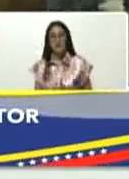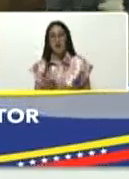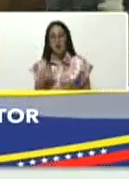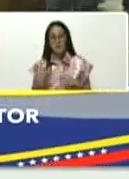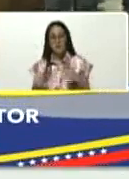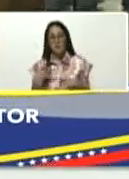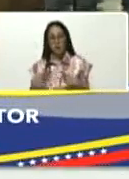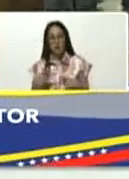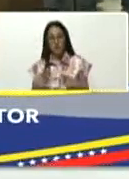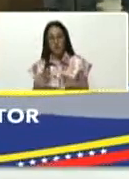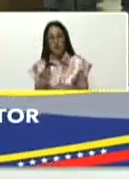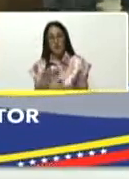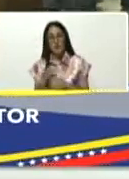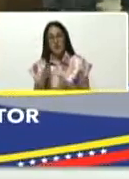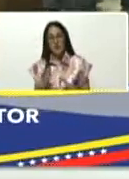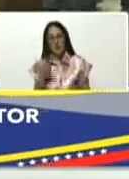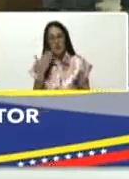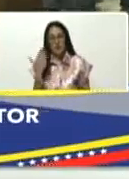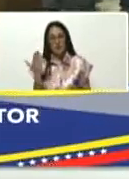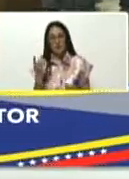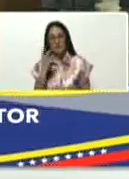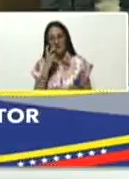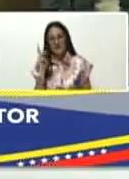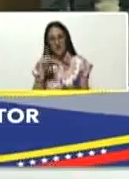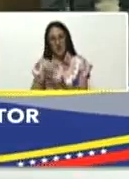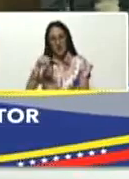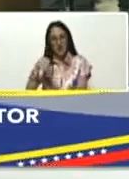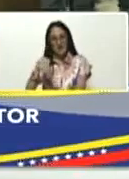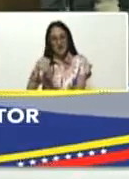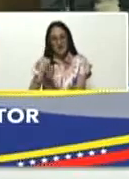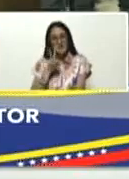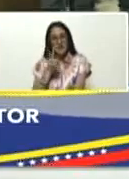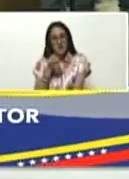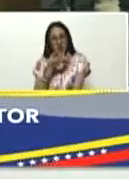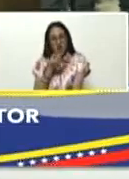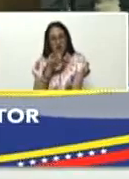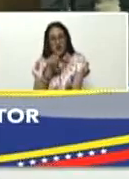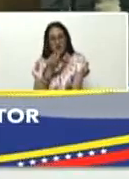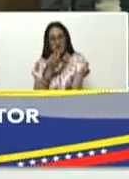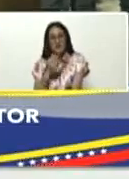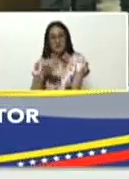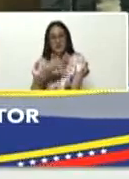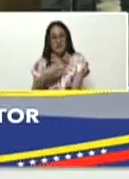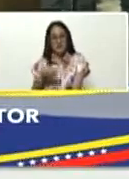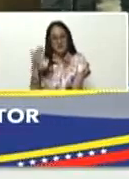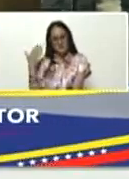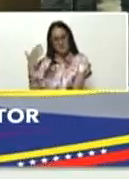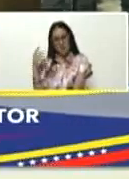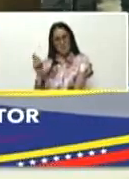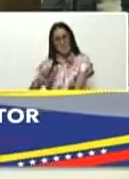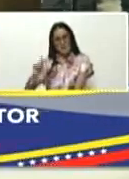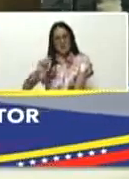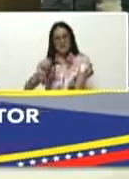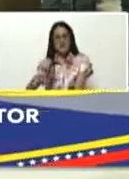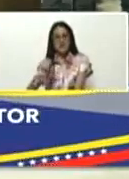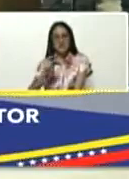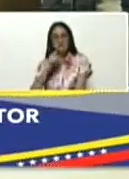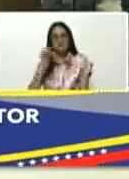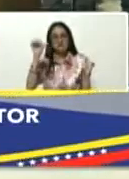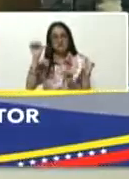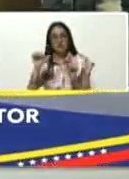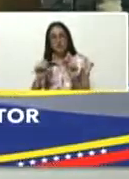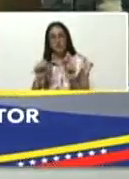producir. El gobernador Galíndez, cuando me visitó aquí en el Palacio Presidencial, hace unos meses atrás, estuvimos